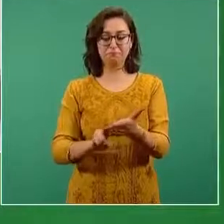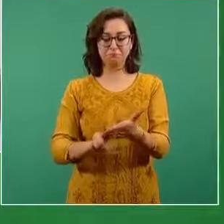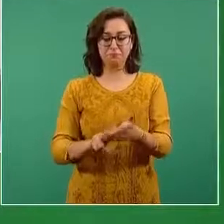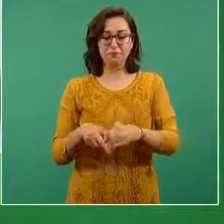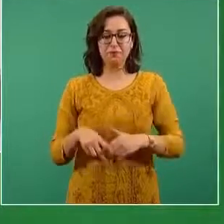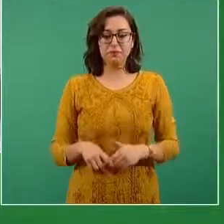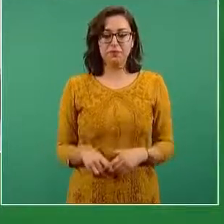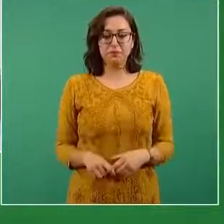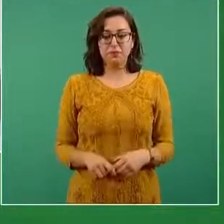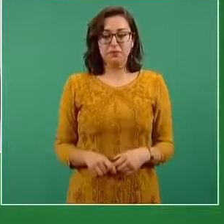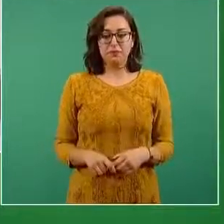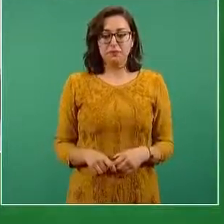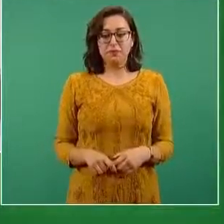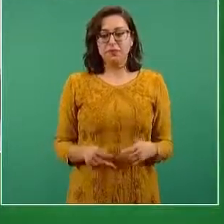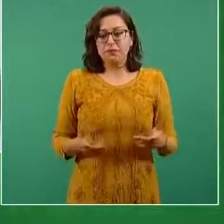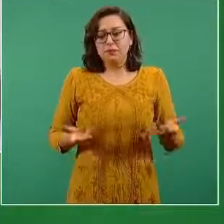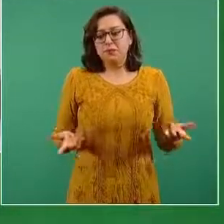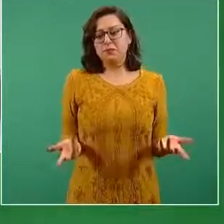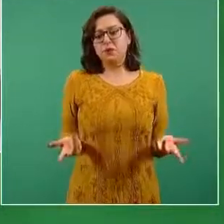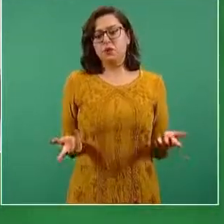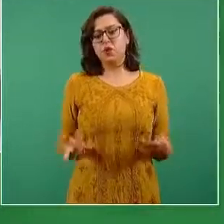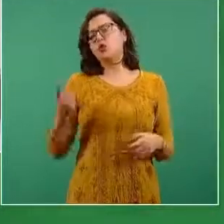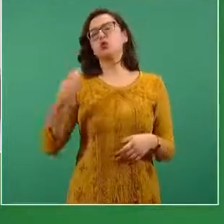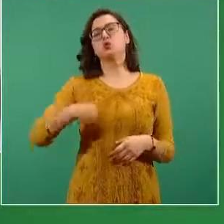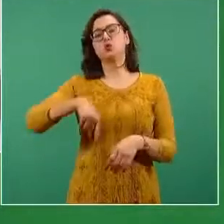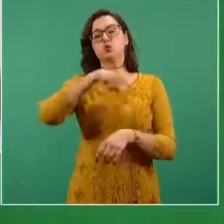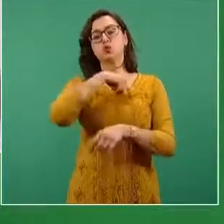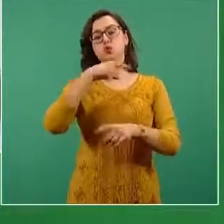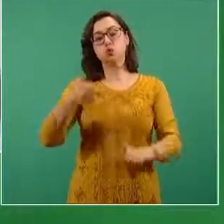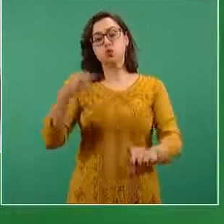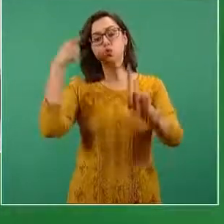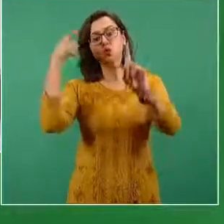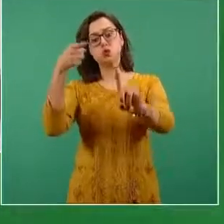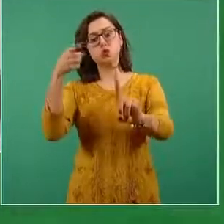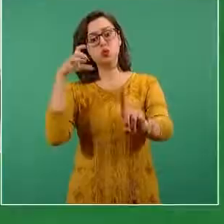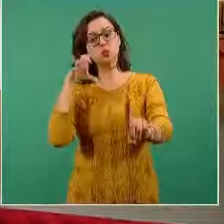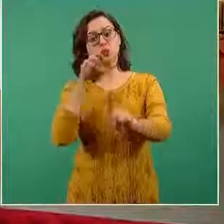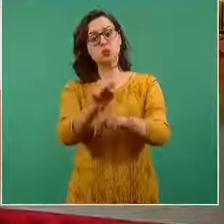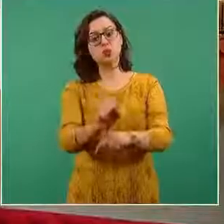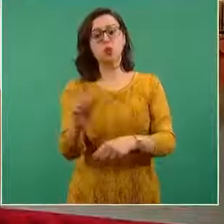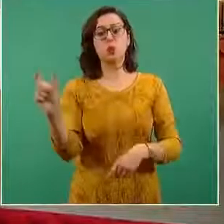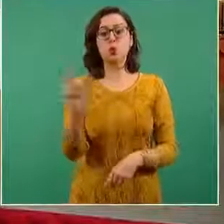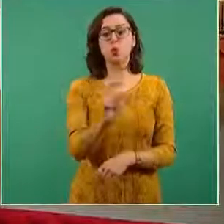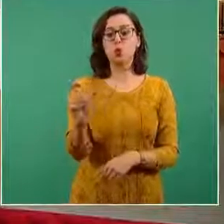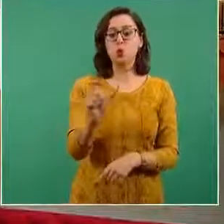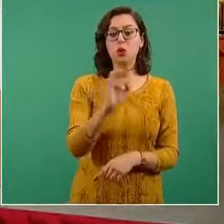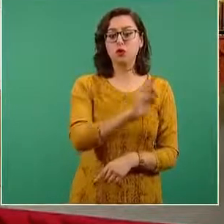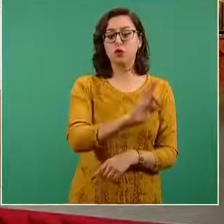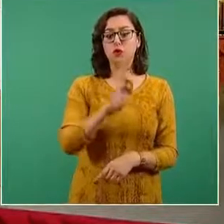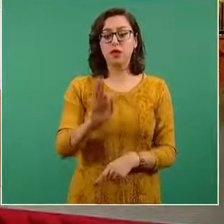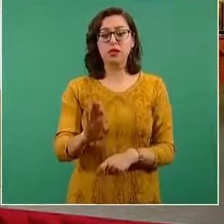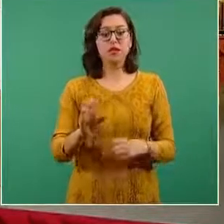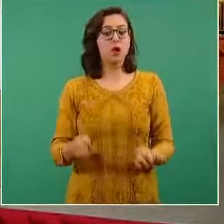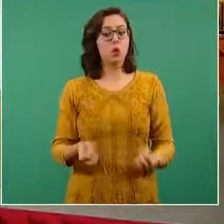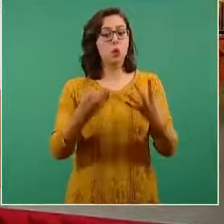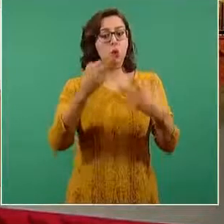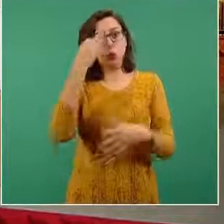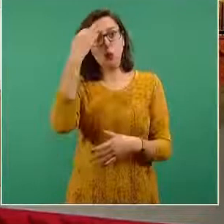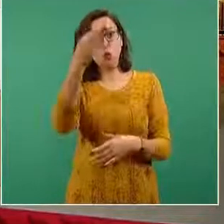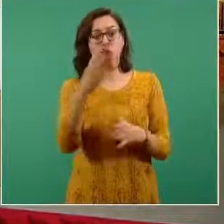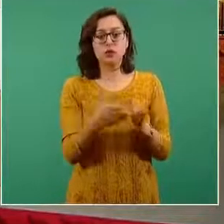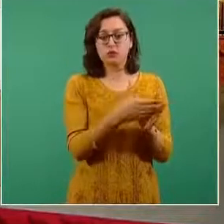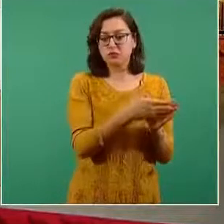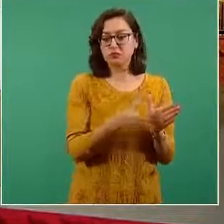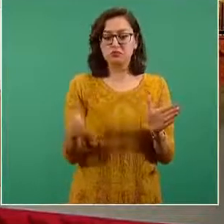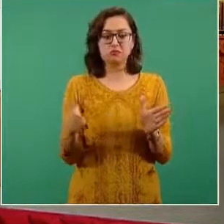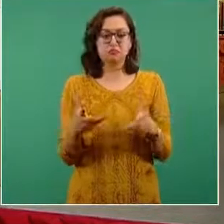No quisimos ponernos como meta una fecha o permanecer un periodo. Hemos